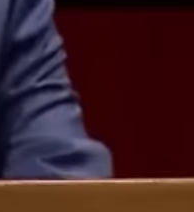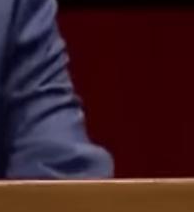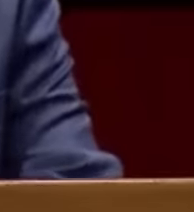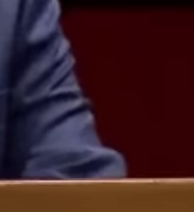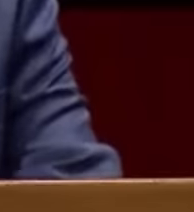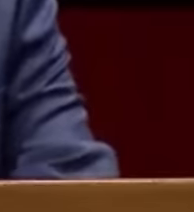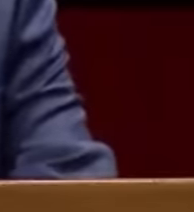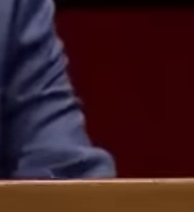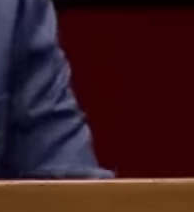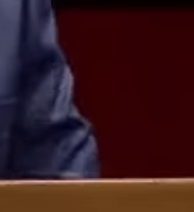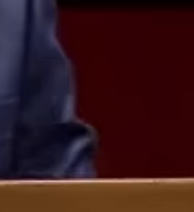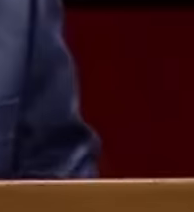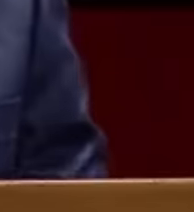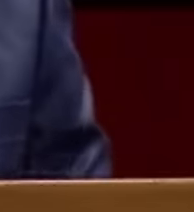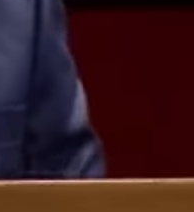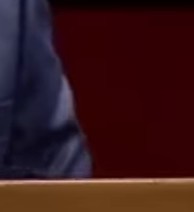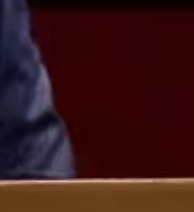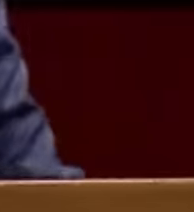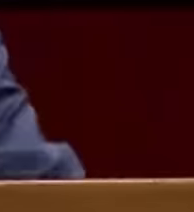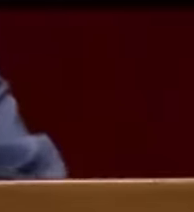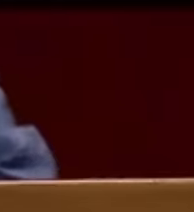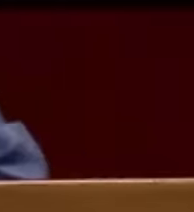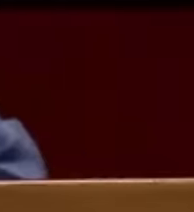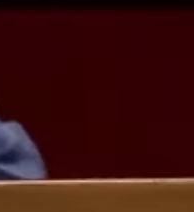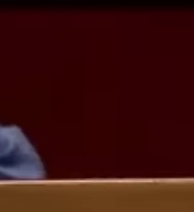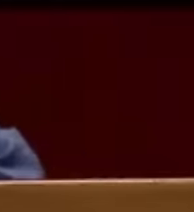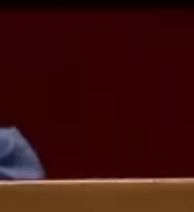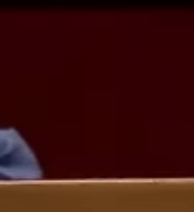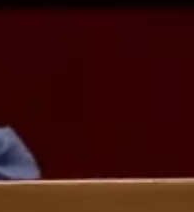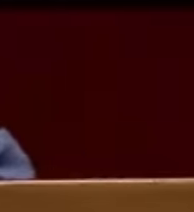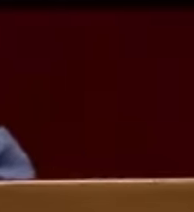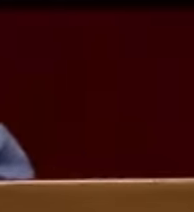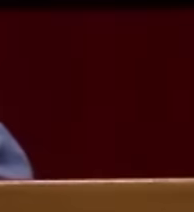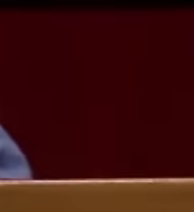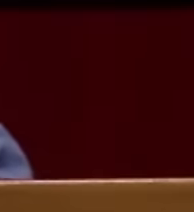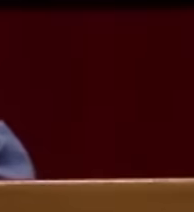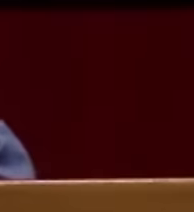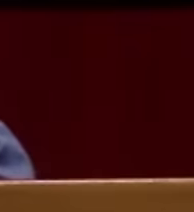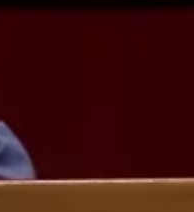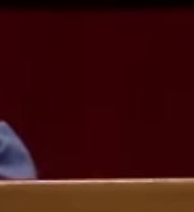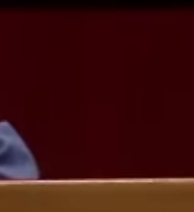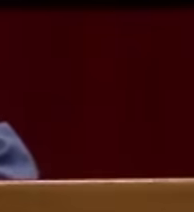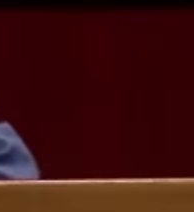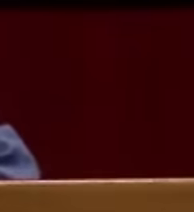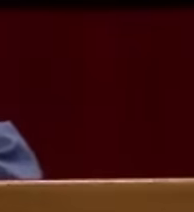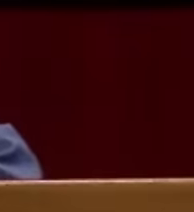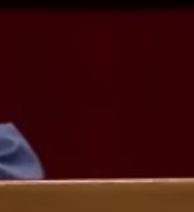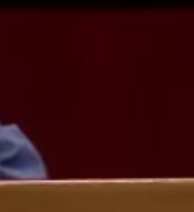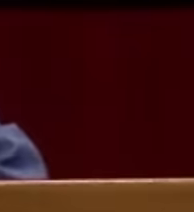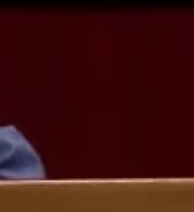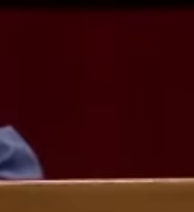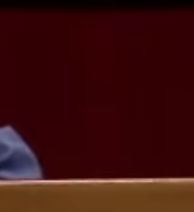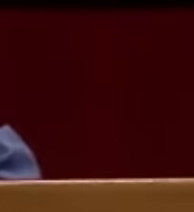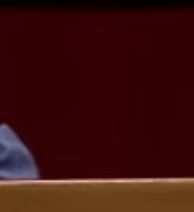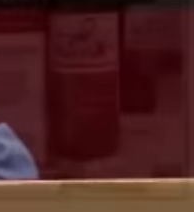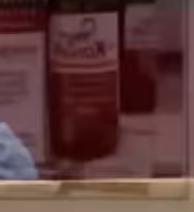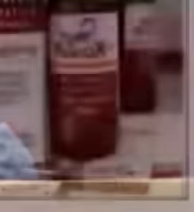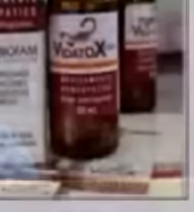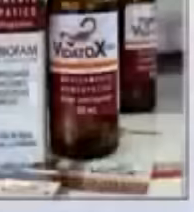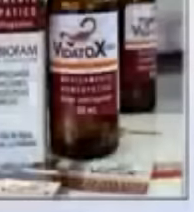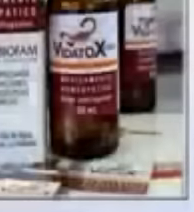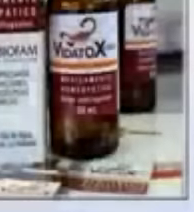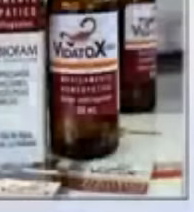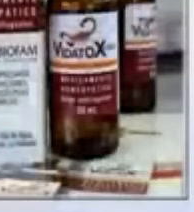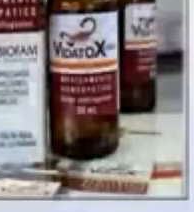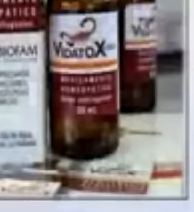el territorio nacional. Se descentralizó a los gobiernos territoriales la facultad